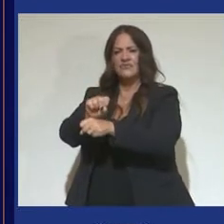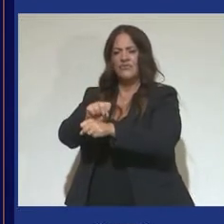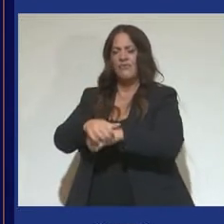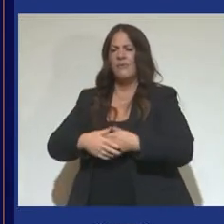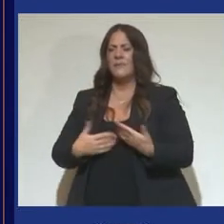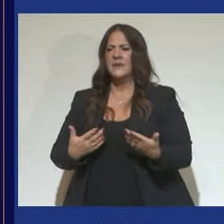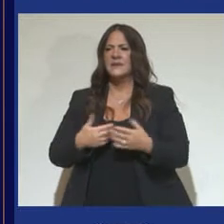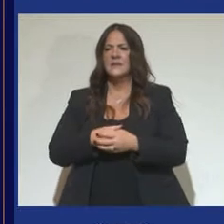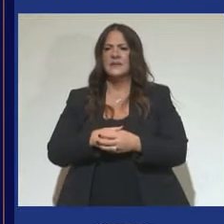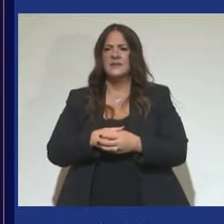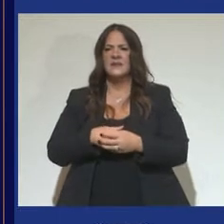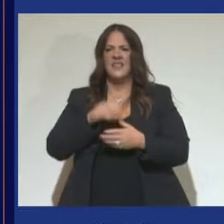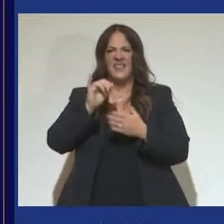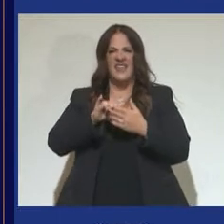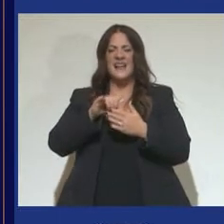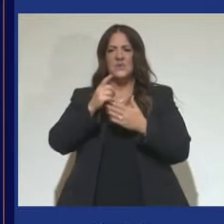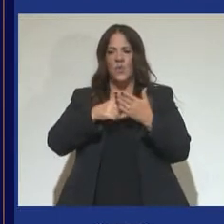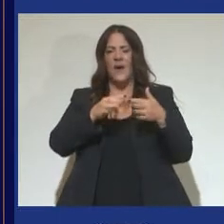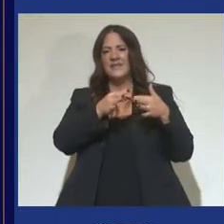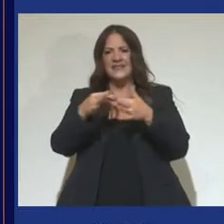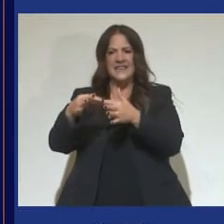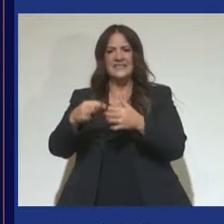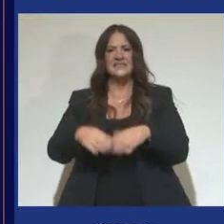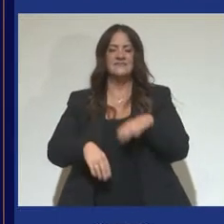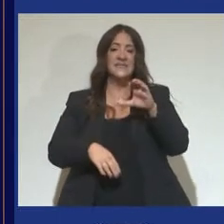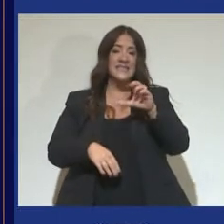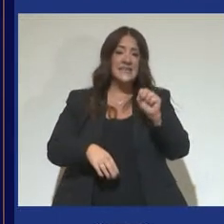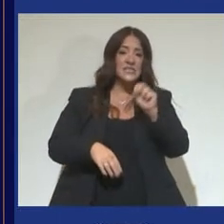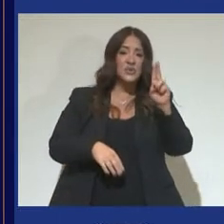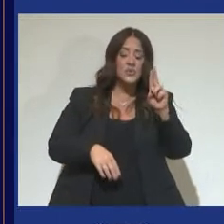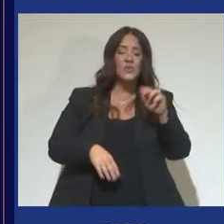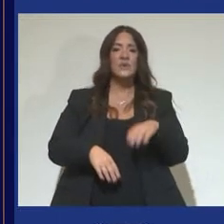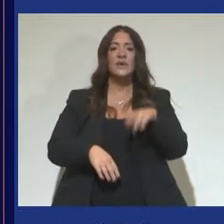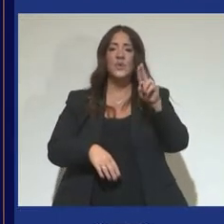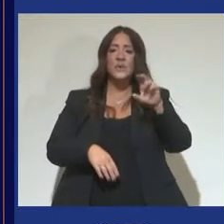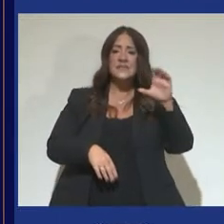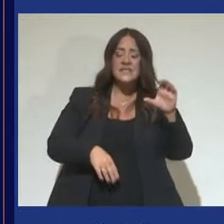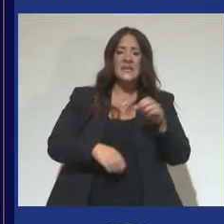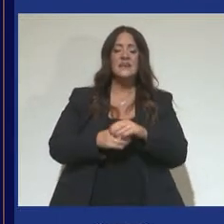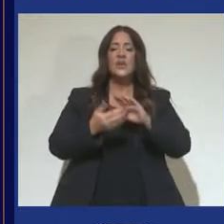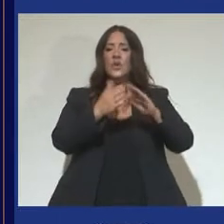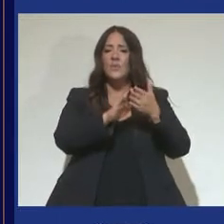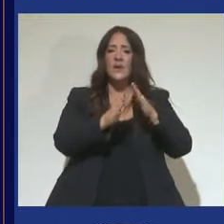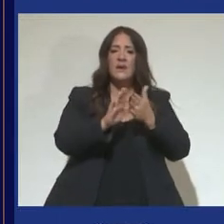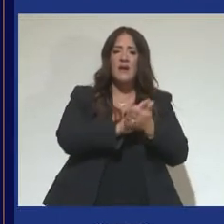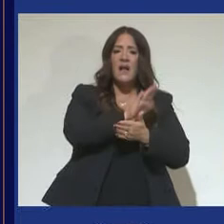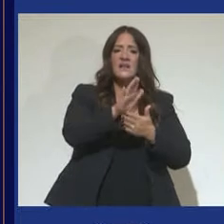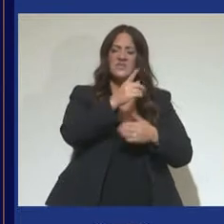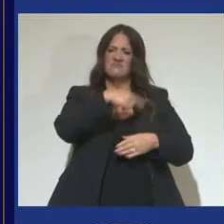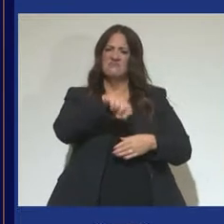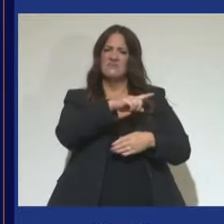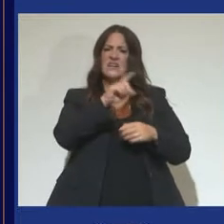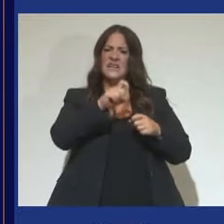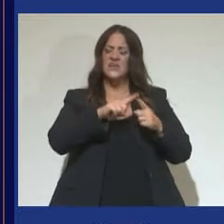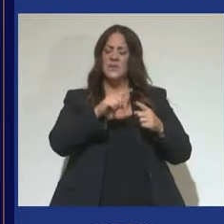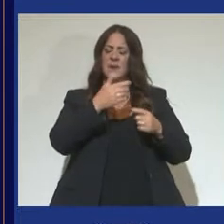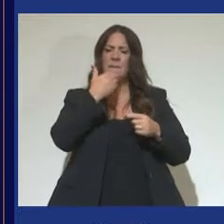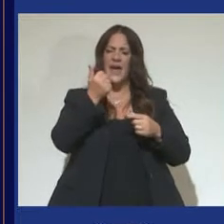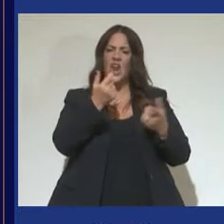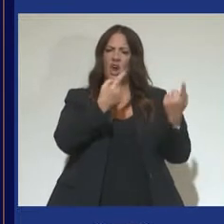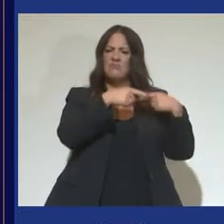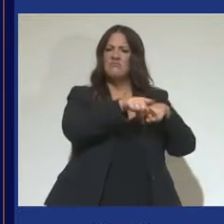y podemos ir a partir de allí a ver qué pasa con ese talento en las universidades vcs las universidades uc